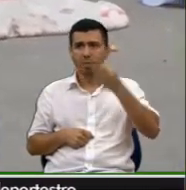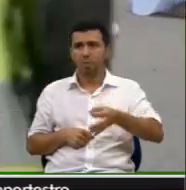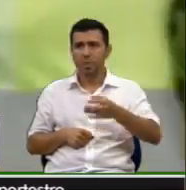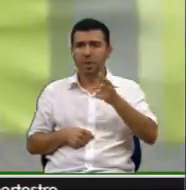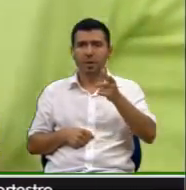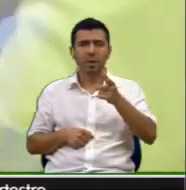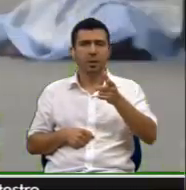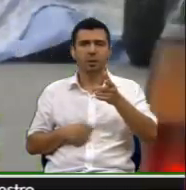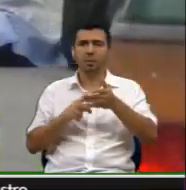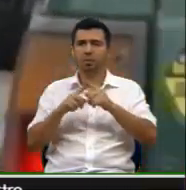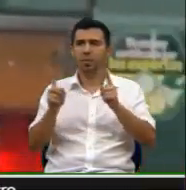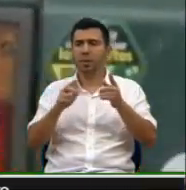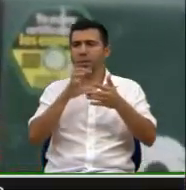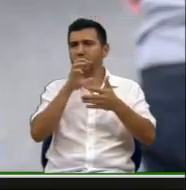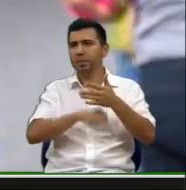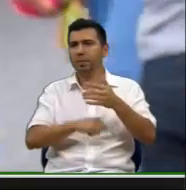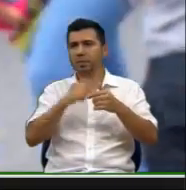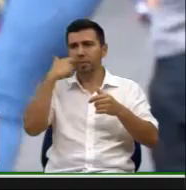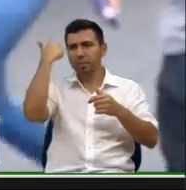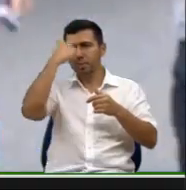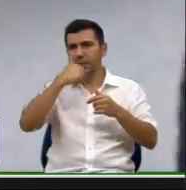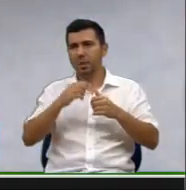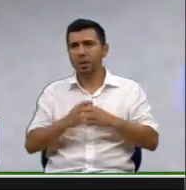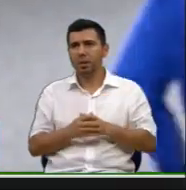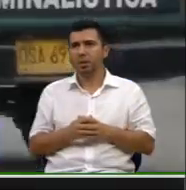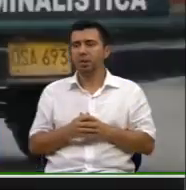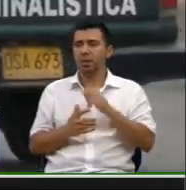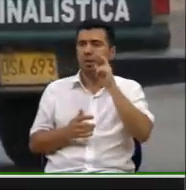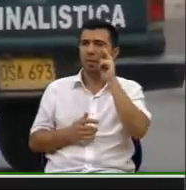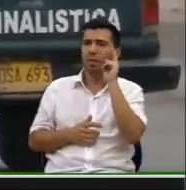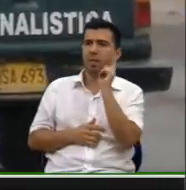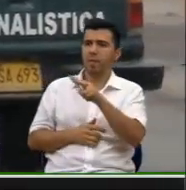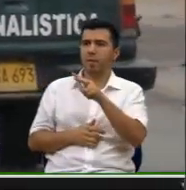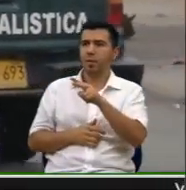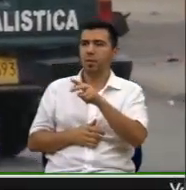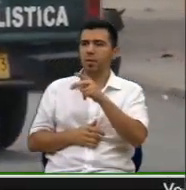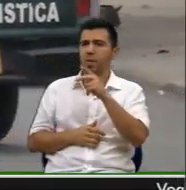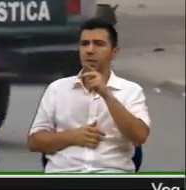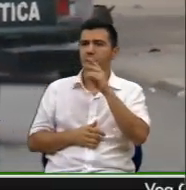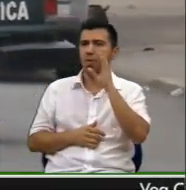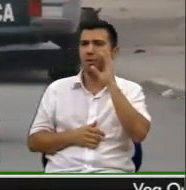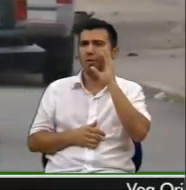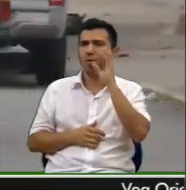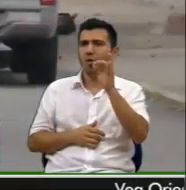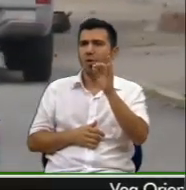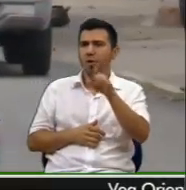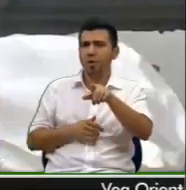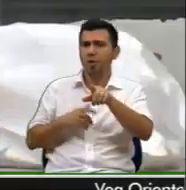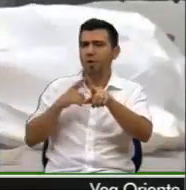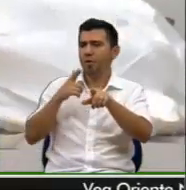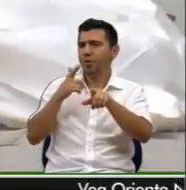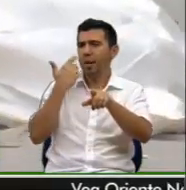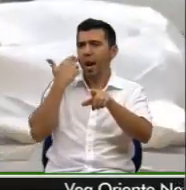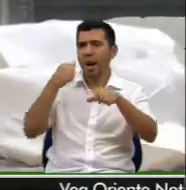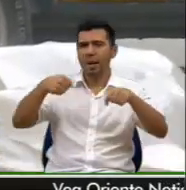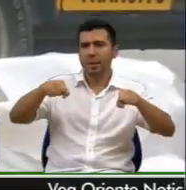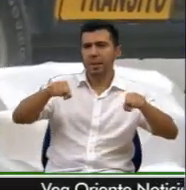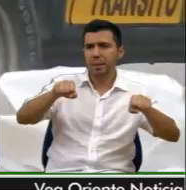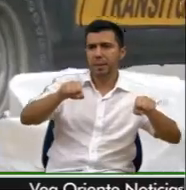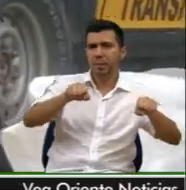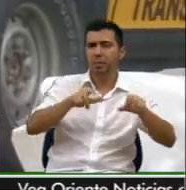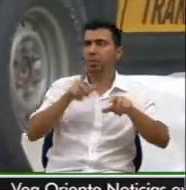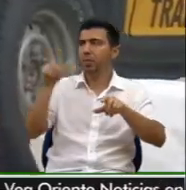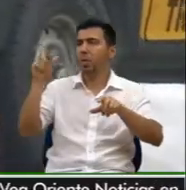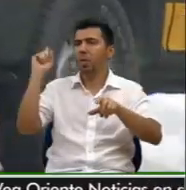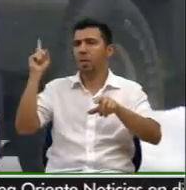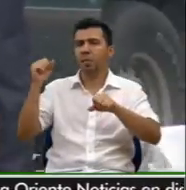el rostro ahí al lado y estaban descargando el señor tocó las niñas con algo con una madera que estaba